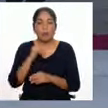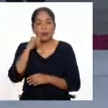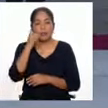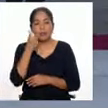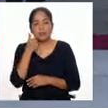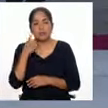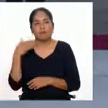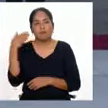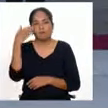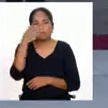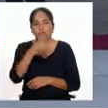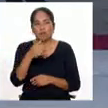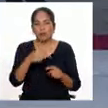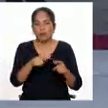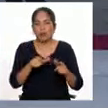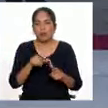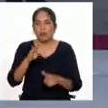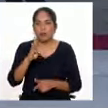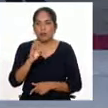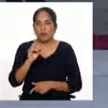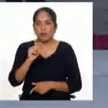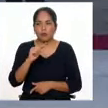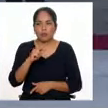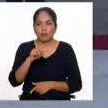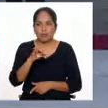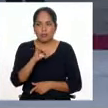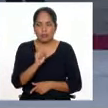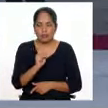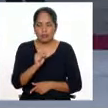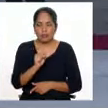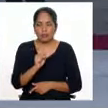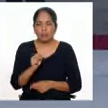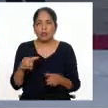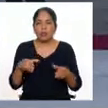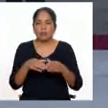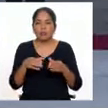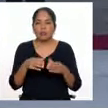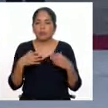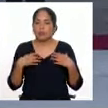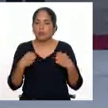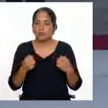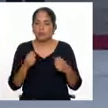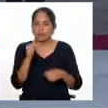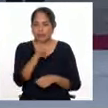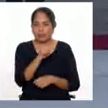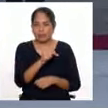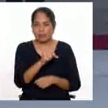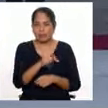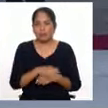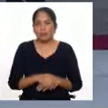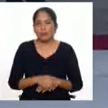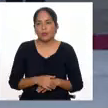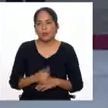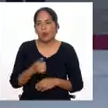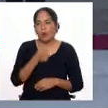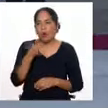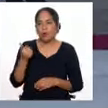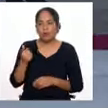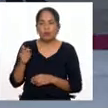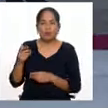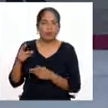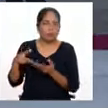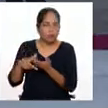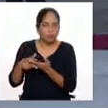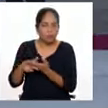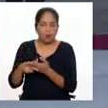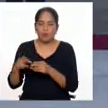aquí a inaugurar el Centro de Salud Estratégico de Bolognesi. El de Breo está paralizado, pero